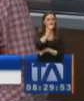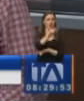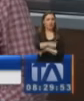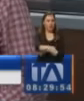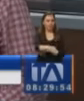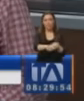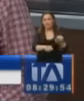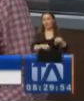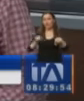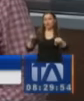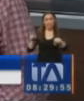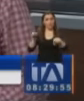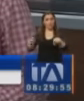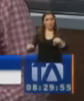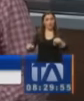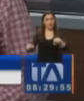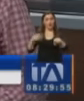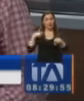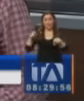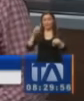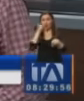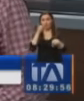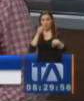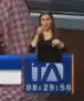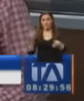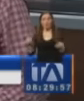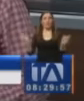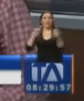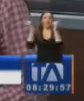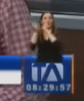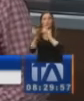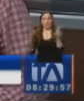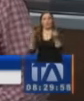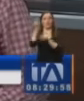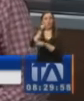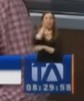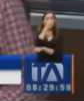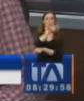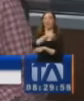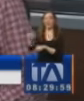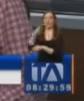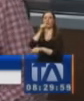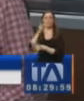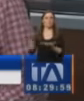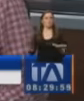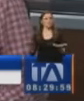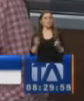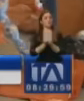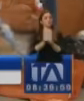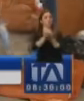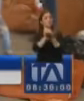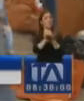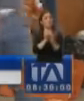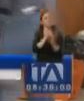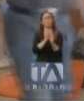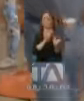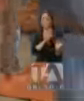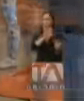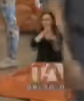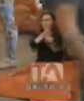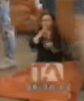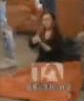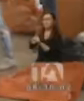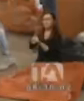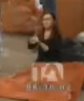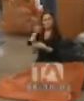sobre cómo distribuir, canalizar cada reporte a una ayuda efectiva. El principal